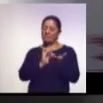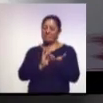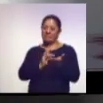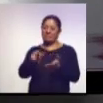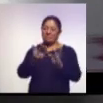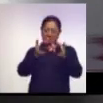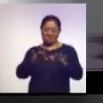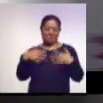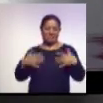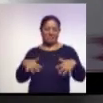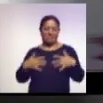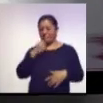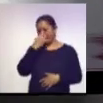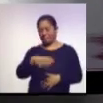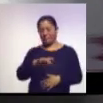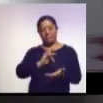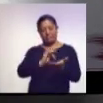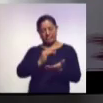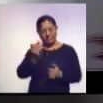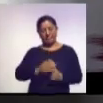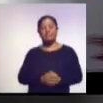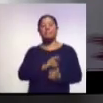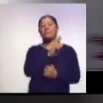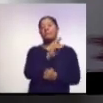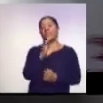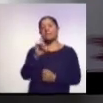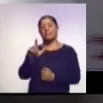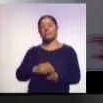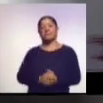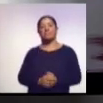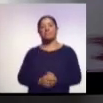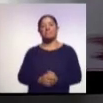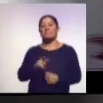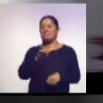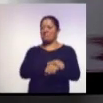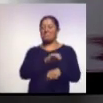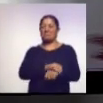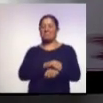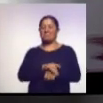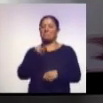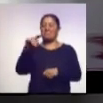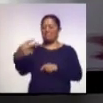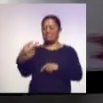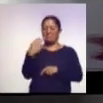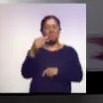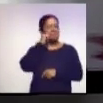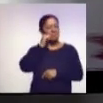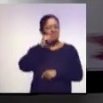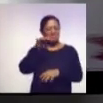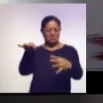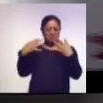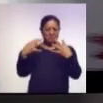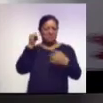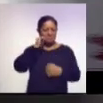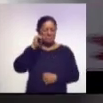tus comentarios. A Rocío Castro Lira, una amiga del auditorio que siempre está muy pendiente de nuestras